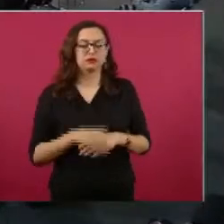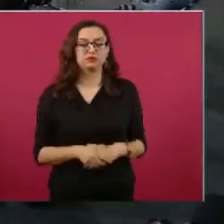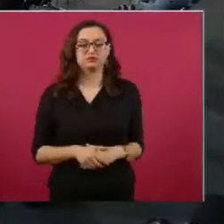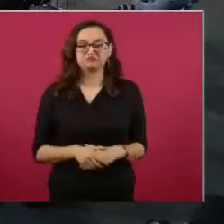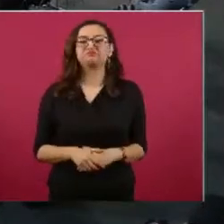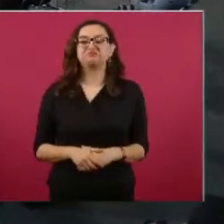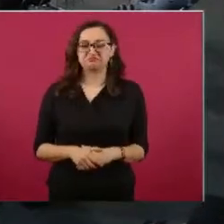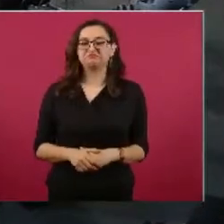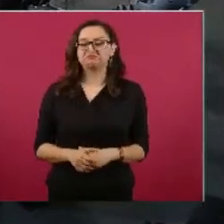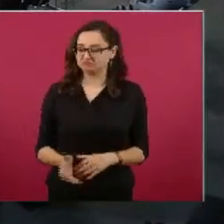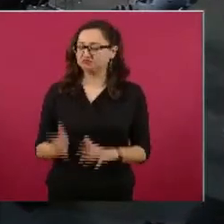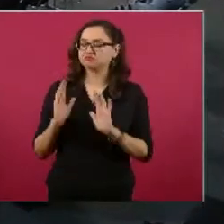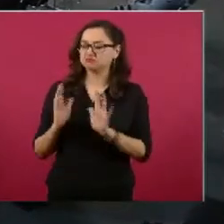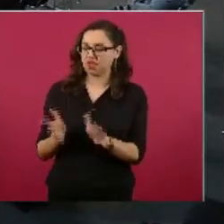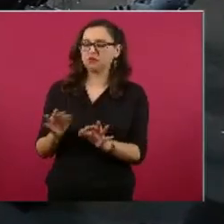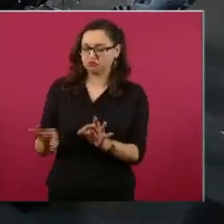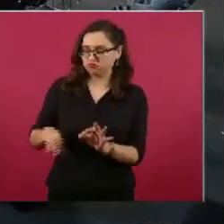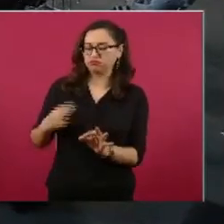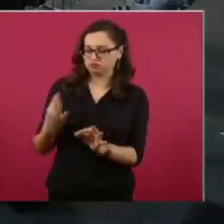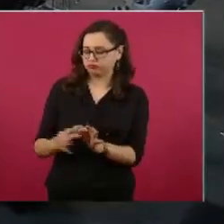dice los concebimos